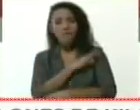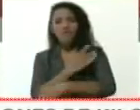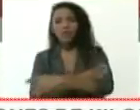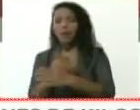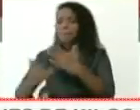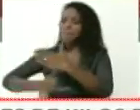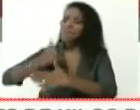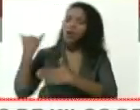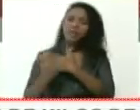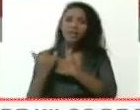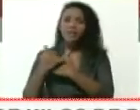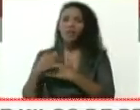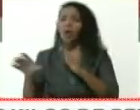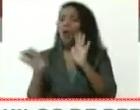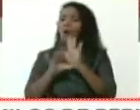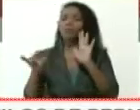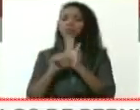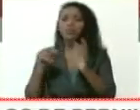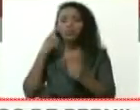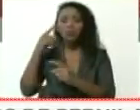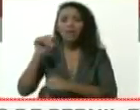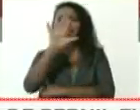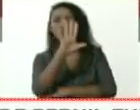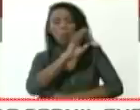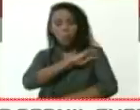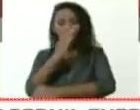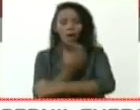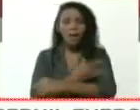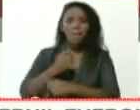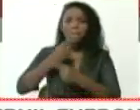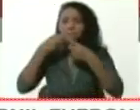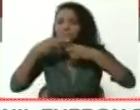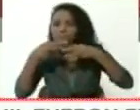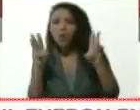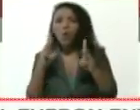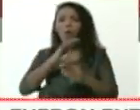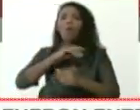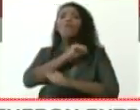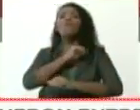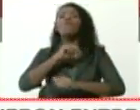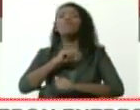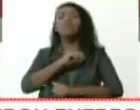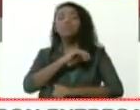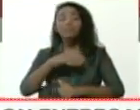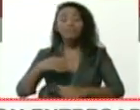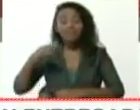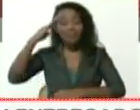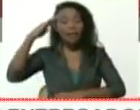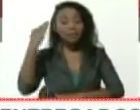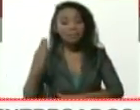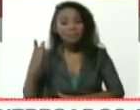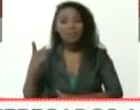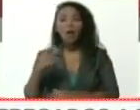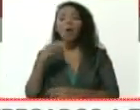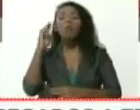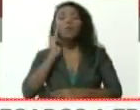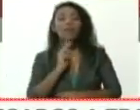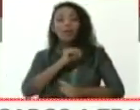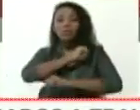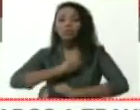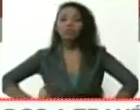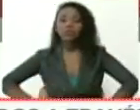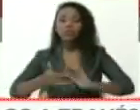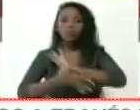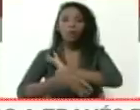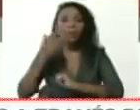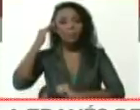constitucional, hay 5 poderes públicos, hay una Fuerza Armada Nacional Bolivariana que respeta la Constitución, que respeta a su